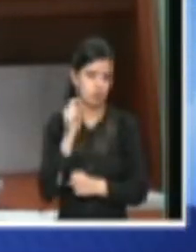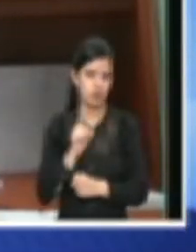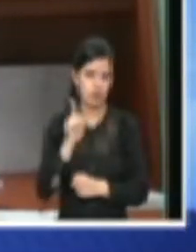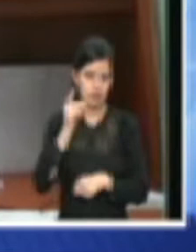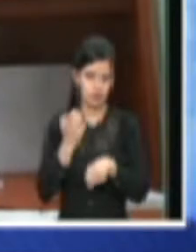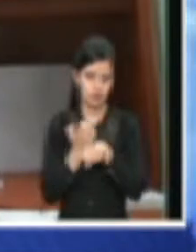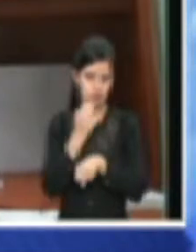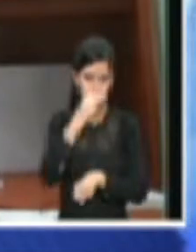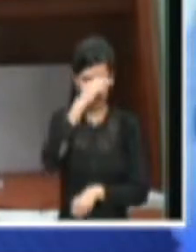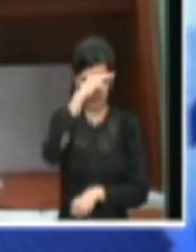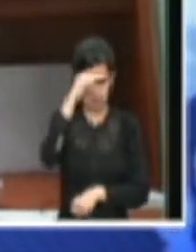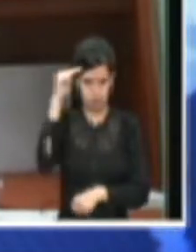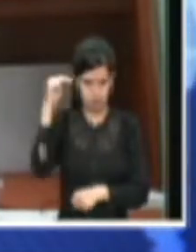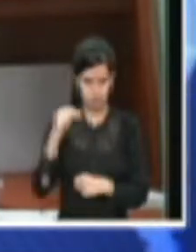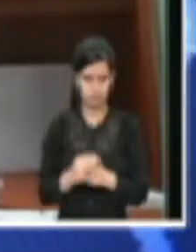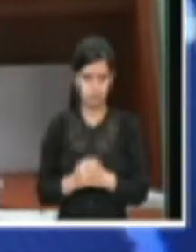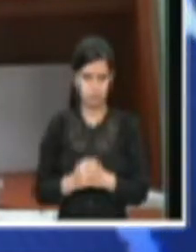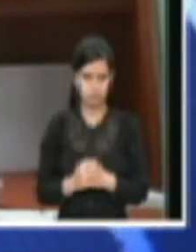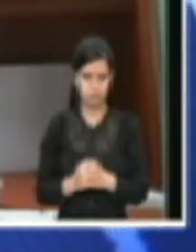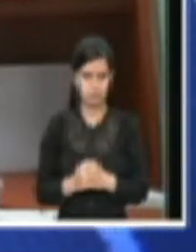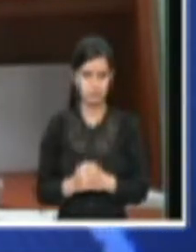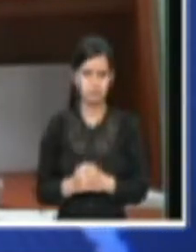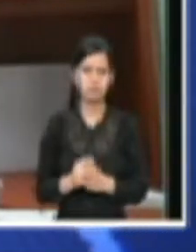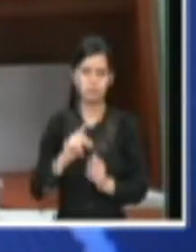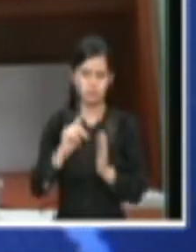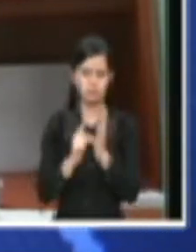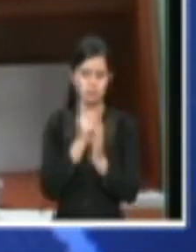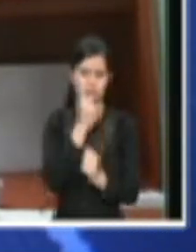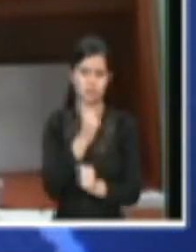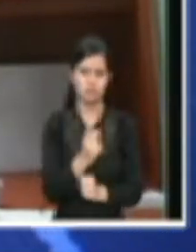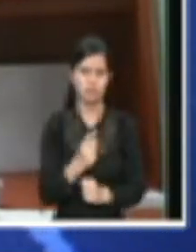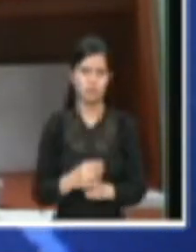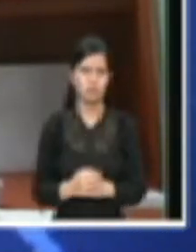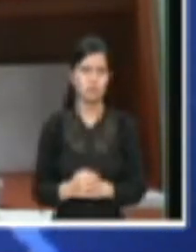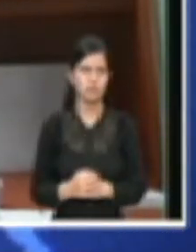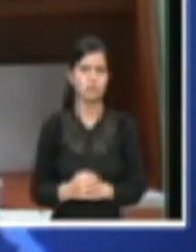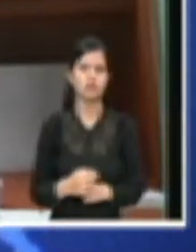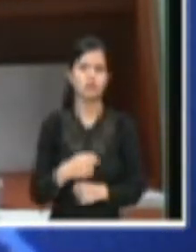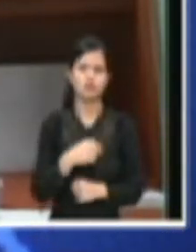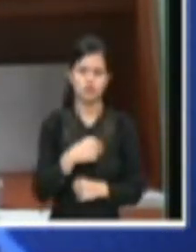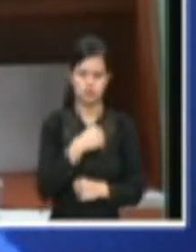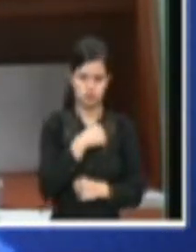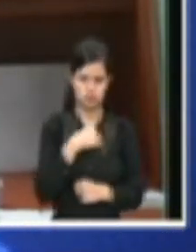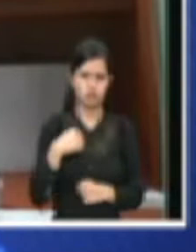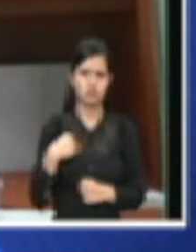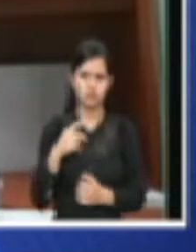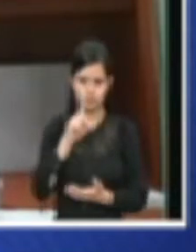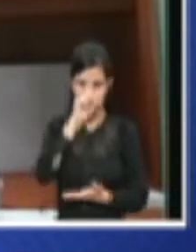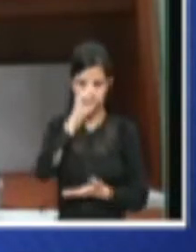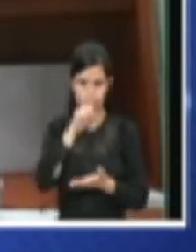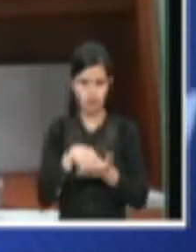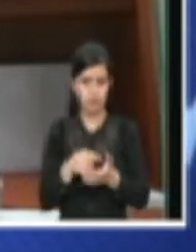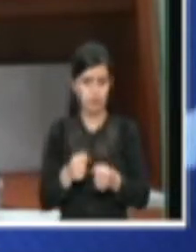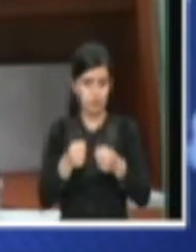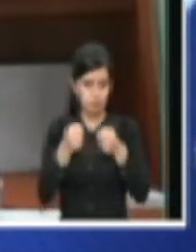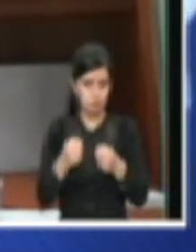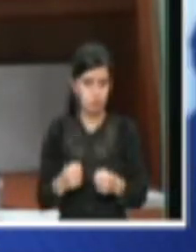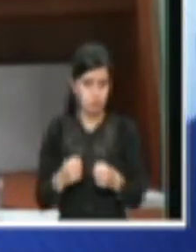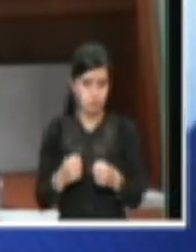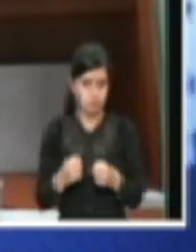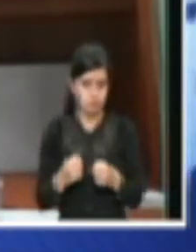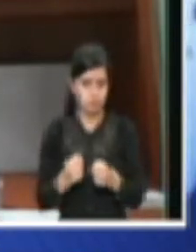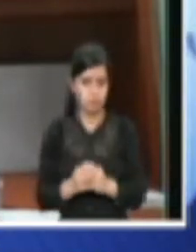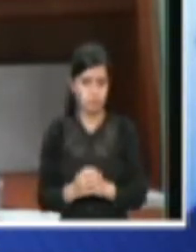son precandidatos, y tienen, por lo tanto, que presentar informes que no presentaron. Entonces, sí hubo violación a la ley.